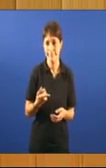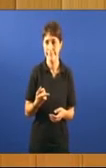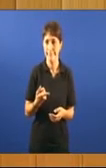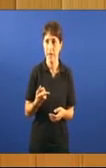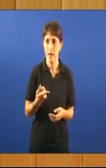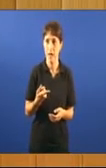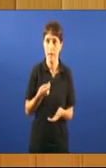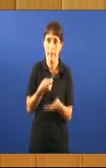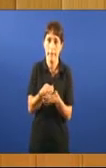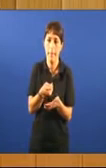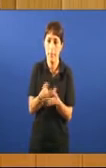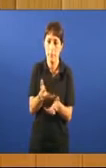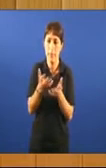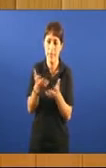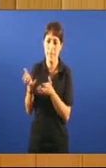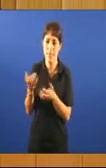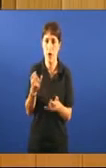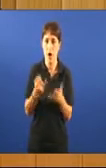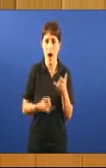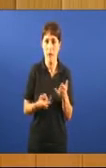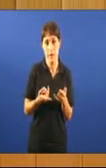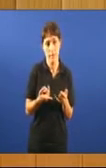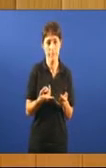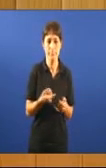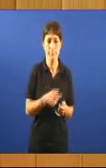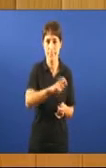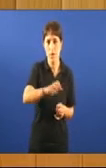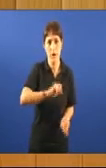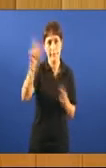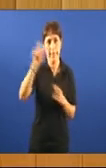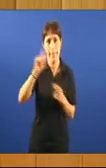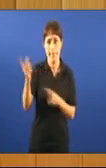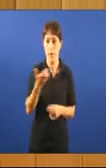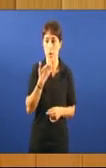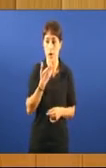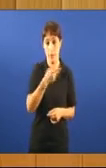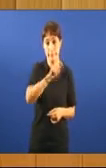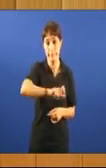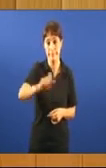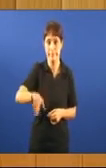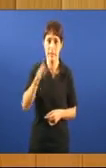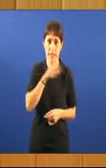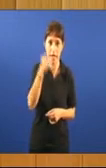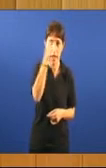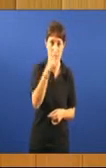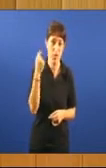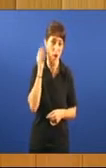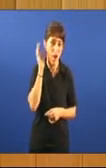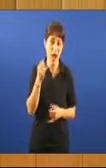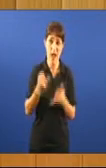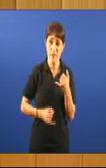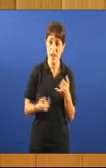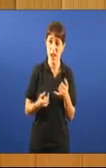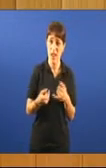Os beneficios da xeración eléctrica emigraron. E aínda por riba, os galegos e galegas teremos que pagar a